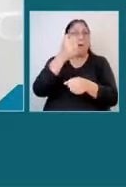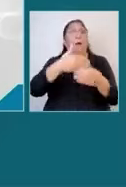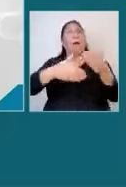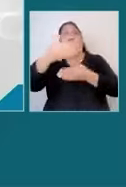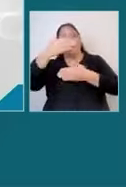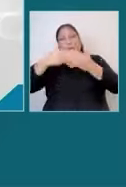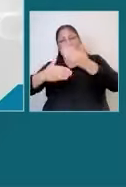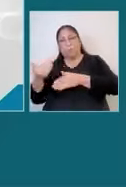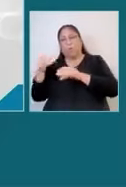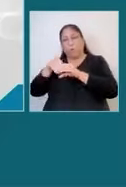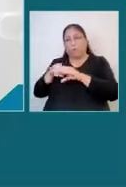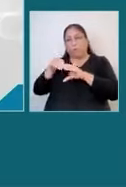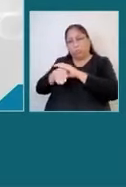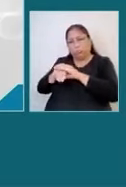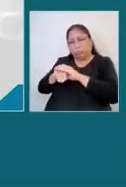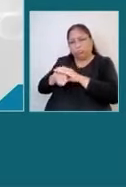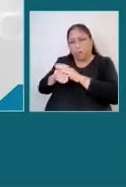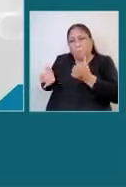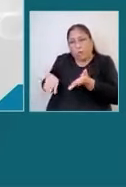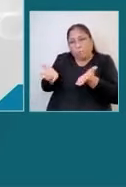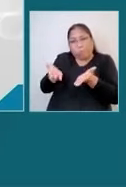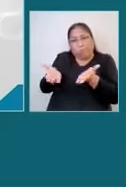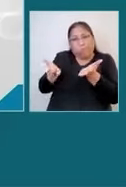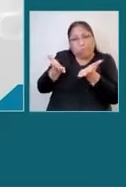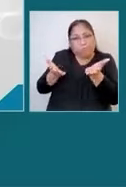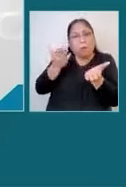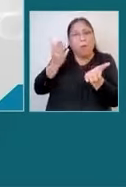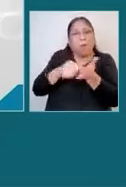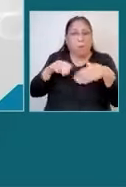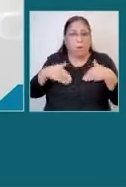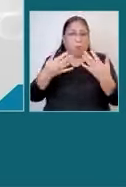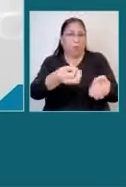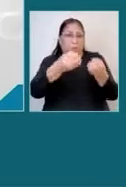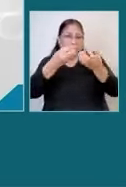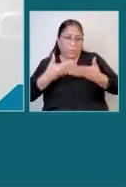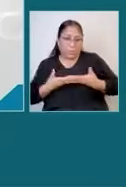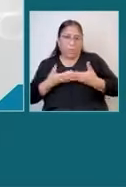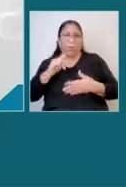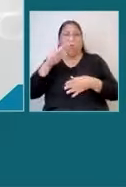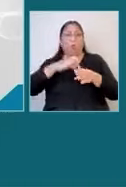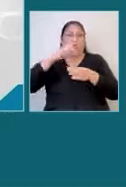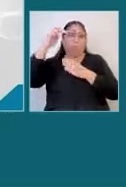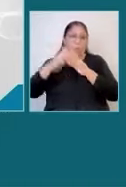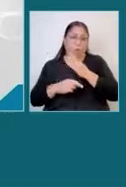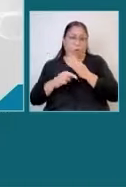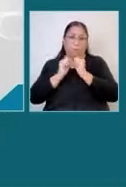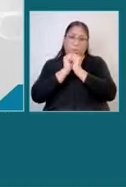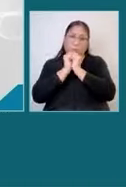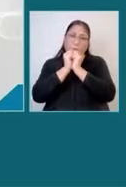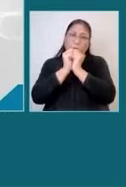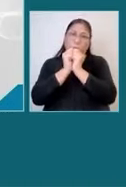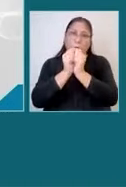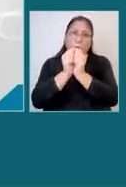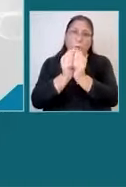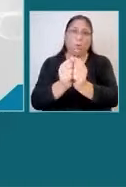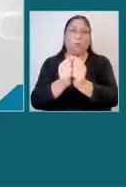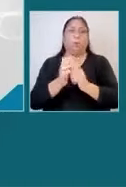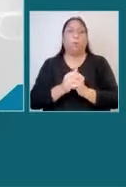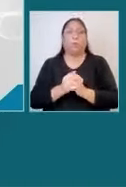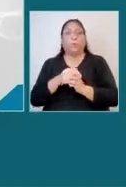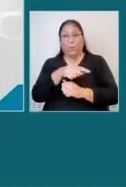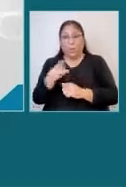la incubadora o aceleradora para poder recibir un programa y un programa de acompañamiento